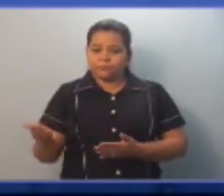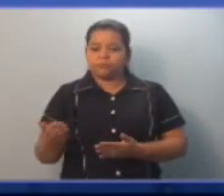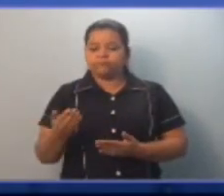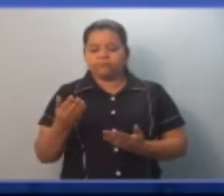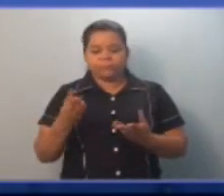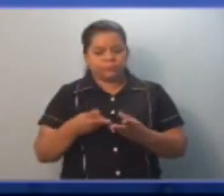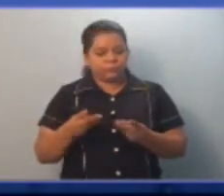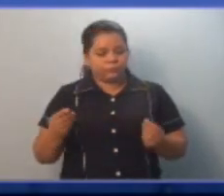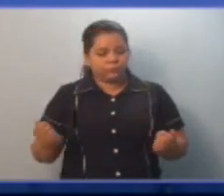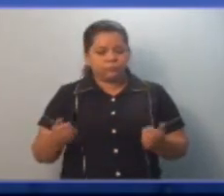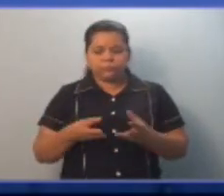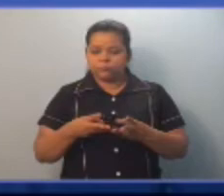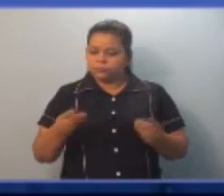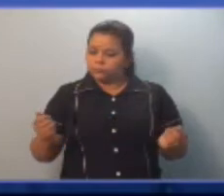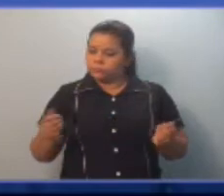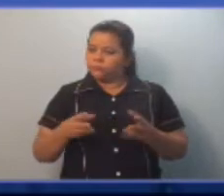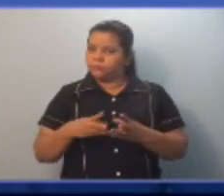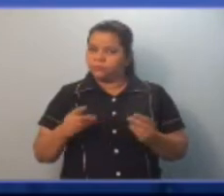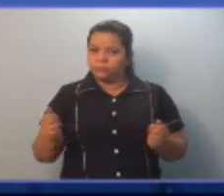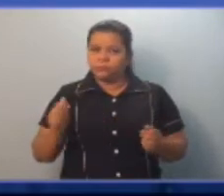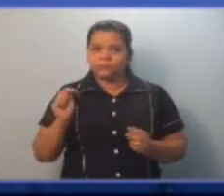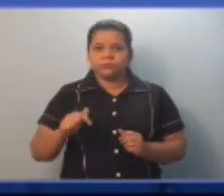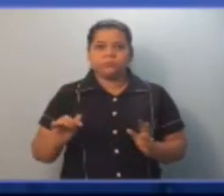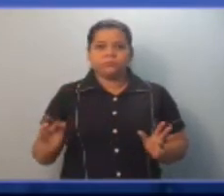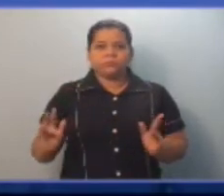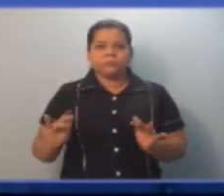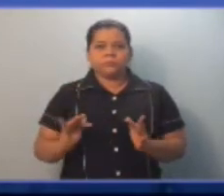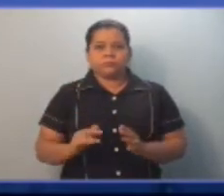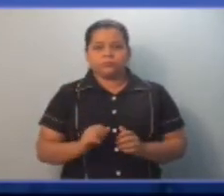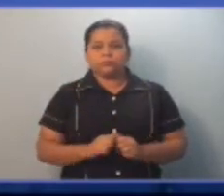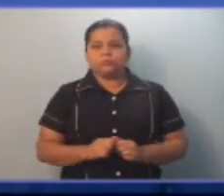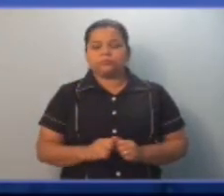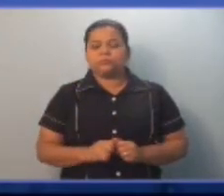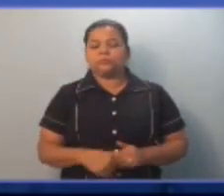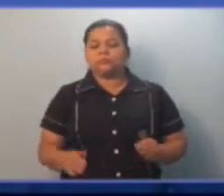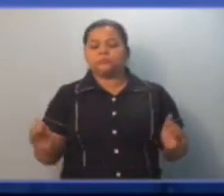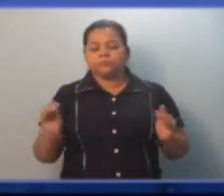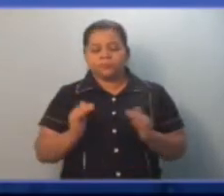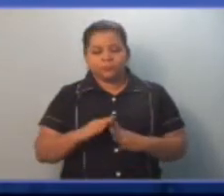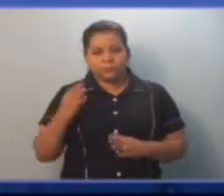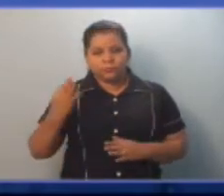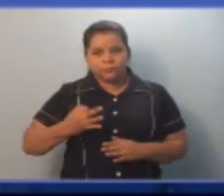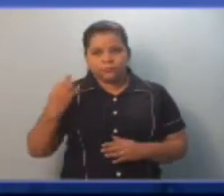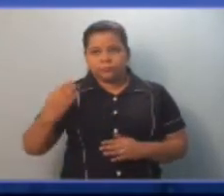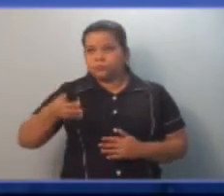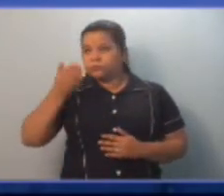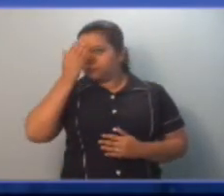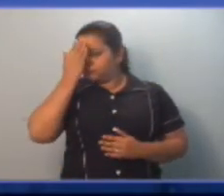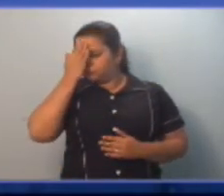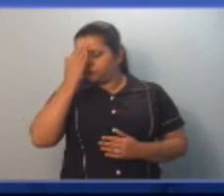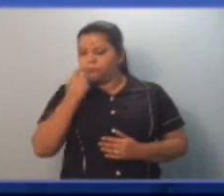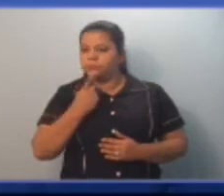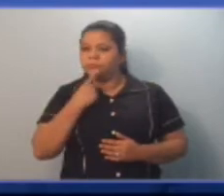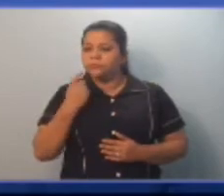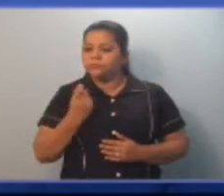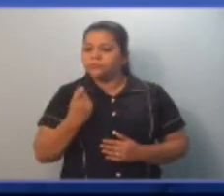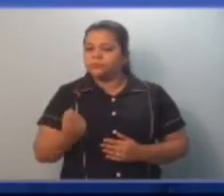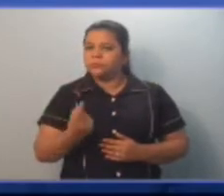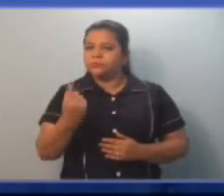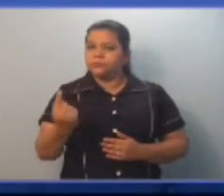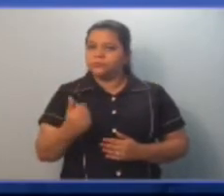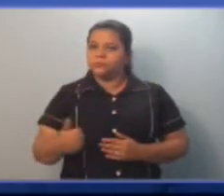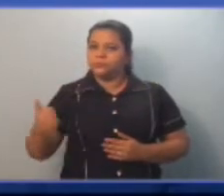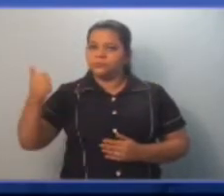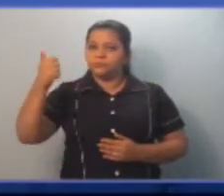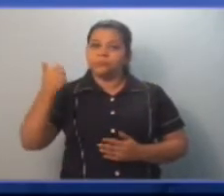resuelven en esas sesiones de Corte Plena. Y tienen que también saber los ciudadanos quiénes son aquellos magistrados que ante